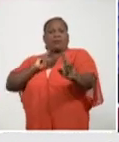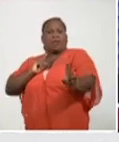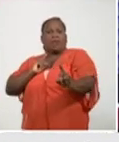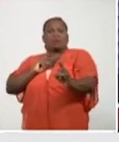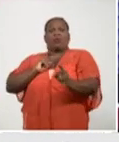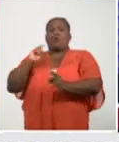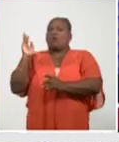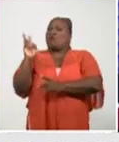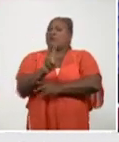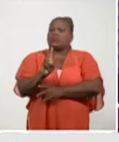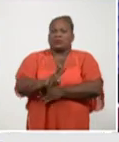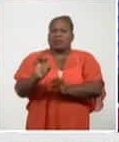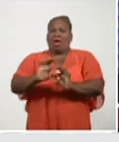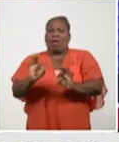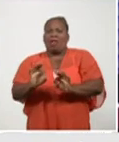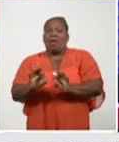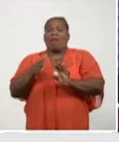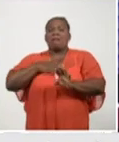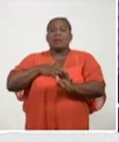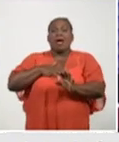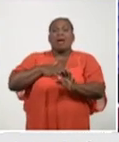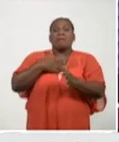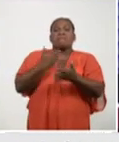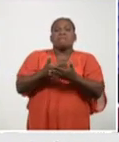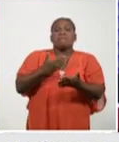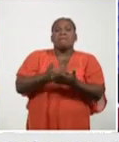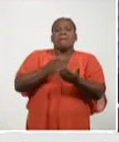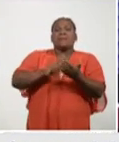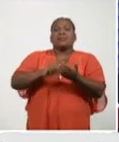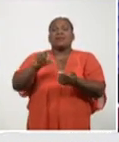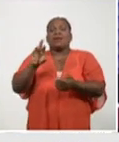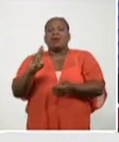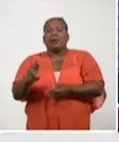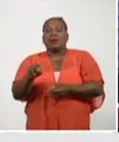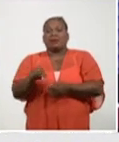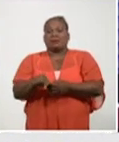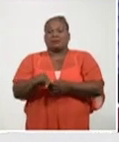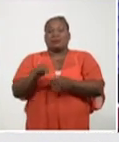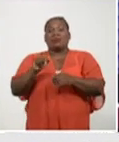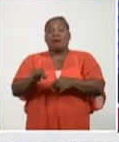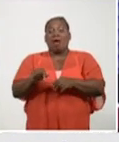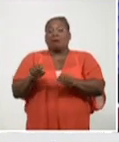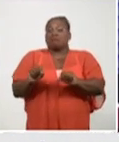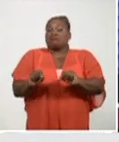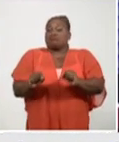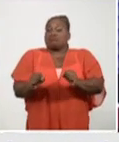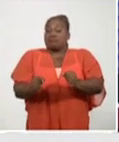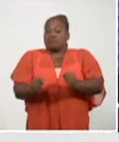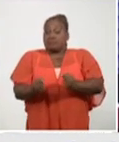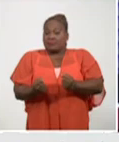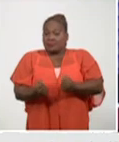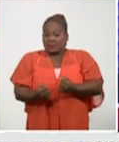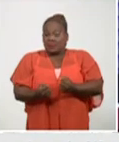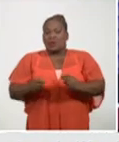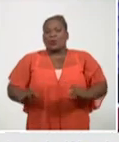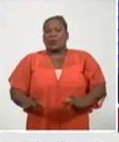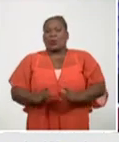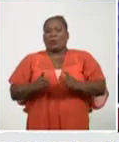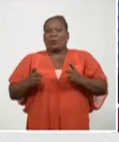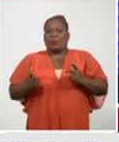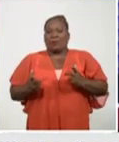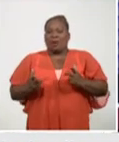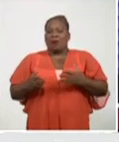que se está exigiendo que se cumpla como tal, con